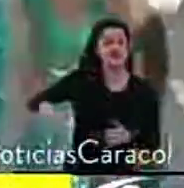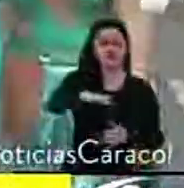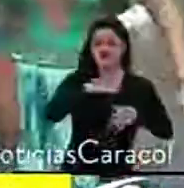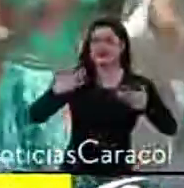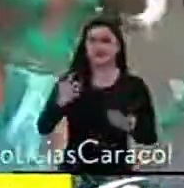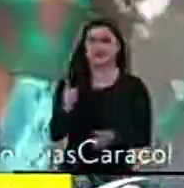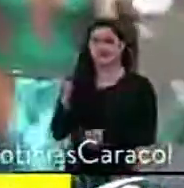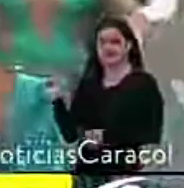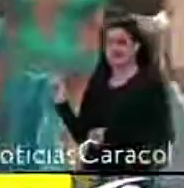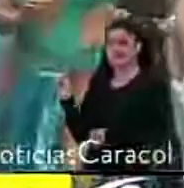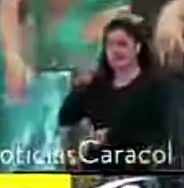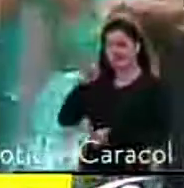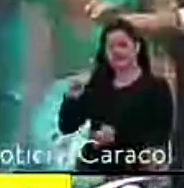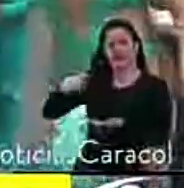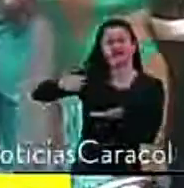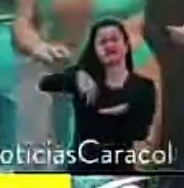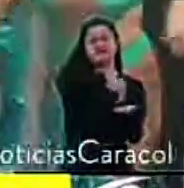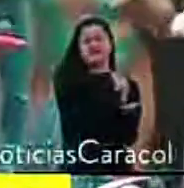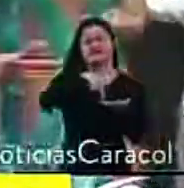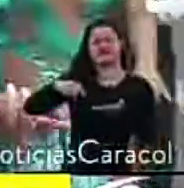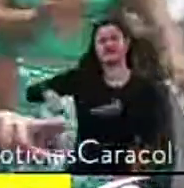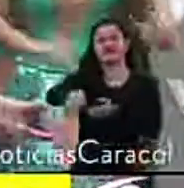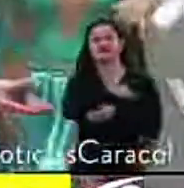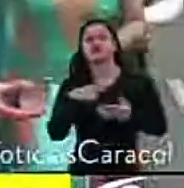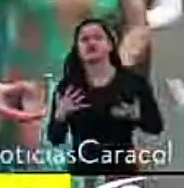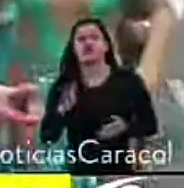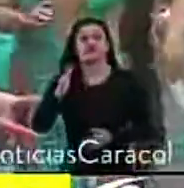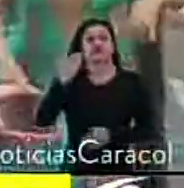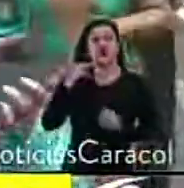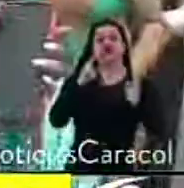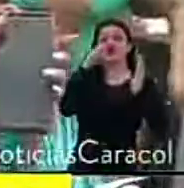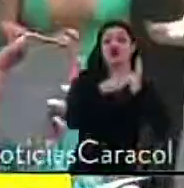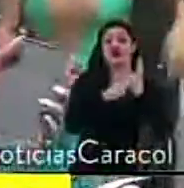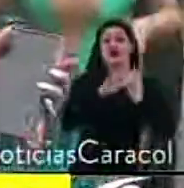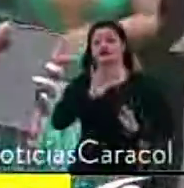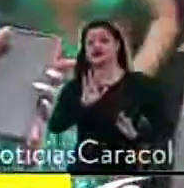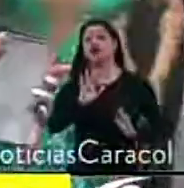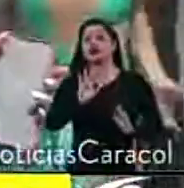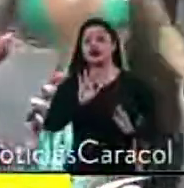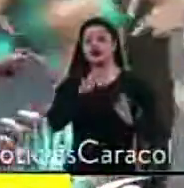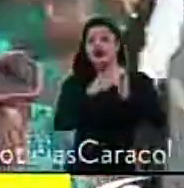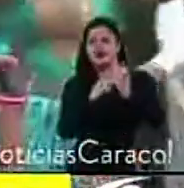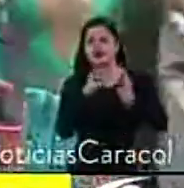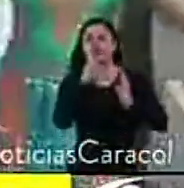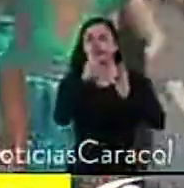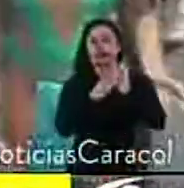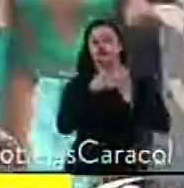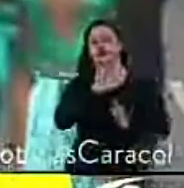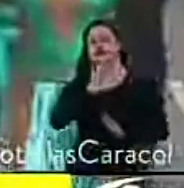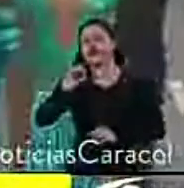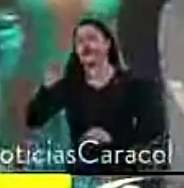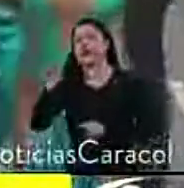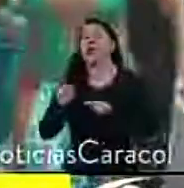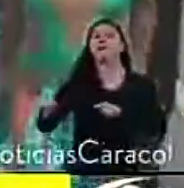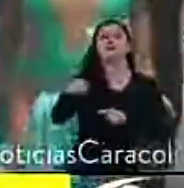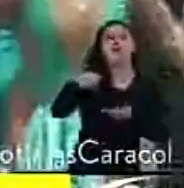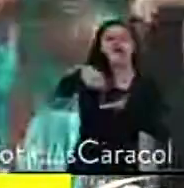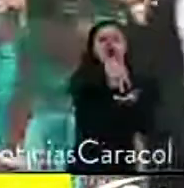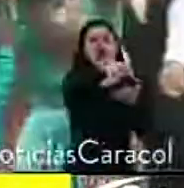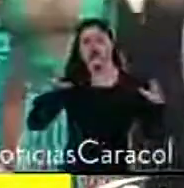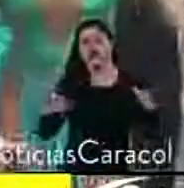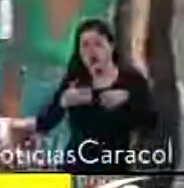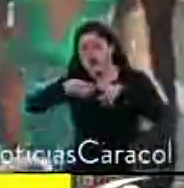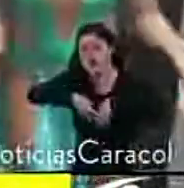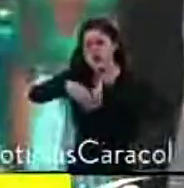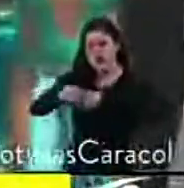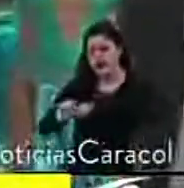2.500 artistas van a recorrer esta autopista sur. Pero bueno, para responder a esa pregunta, sí, ya empezaron a llegar desde muy temprano y por supuesto hablamos con ellos.